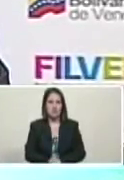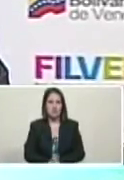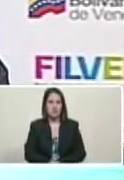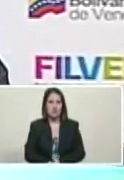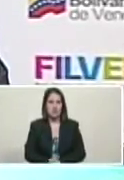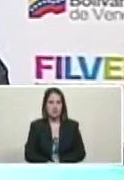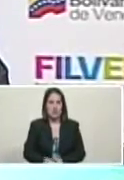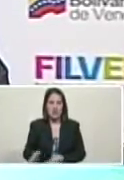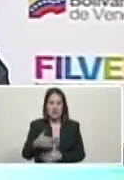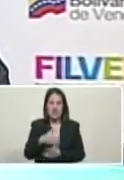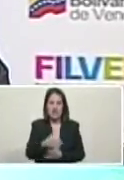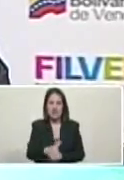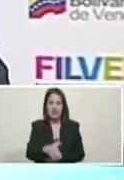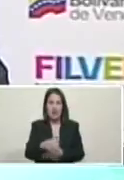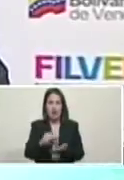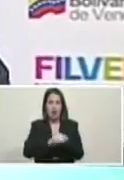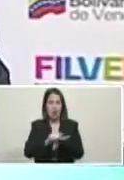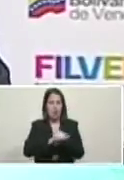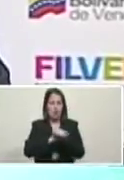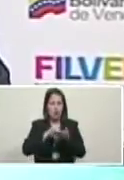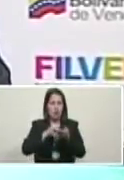Sardinas con queso de cabra.